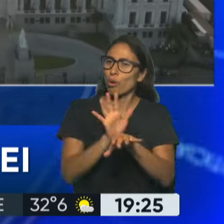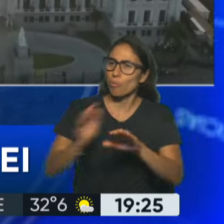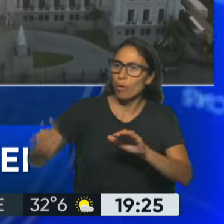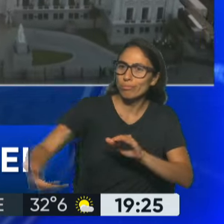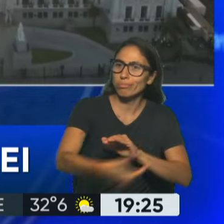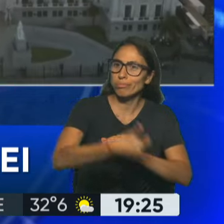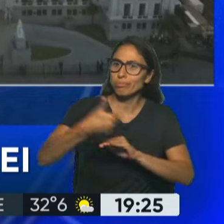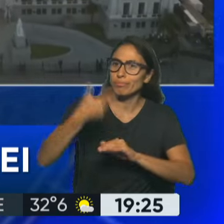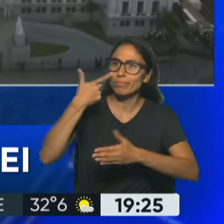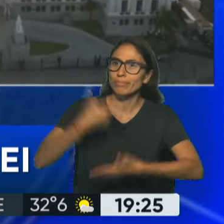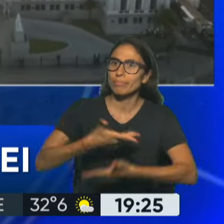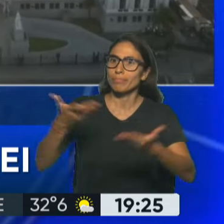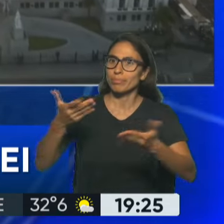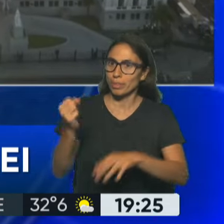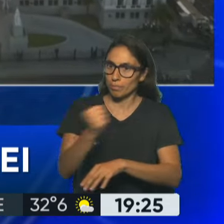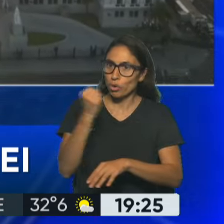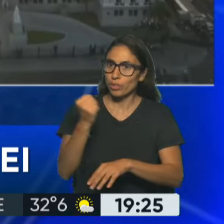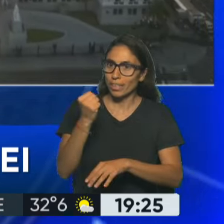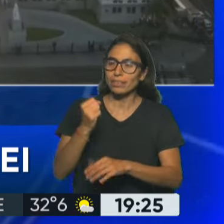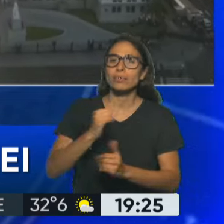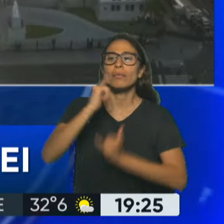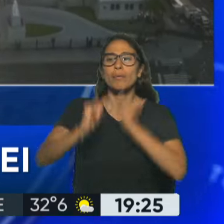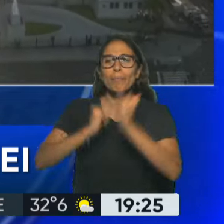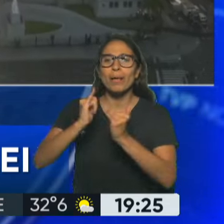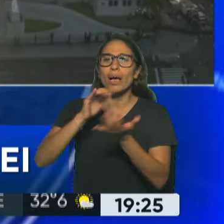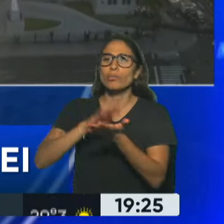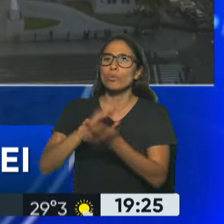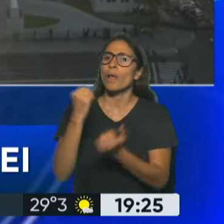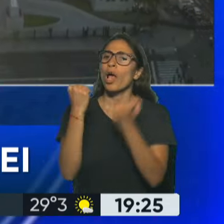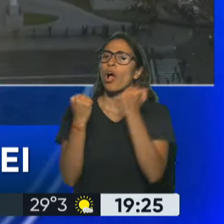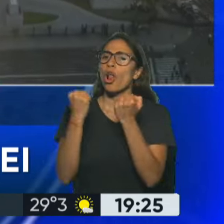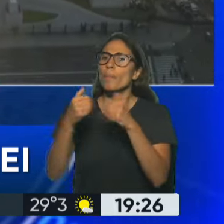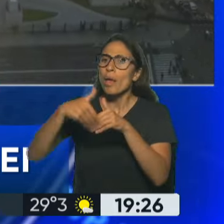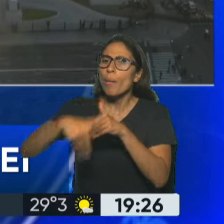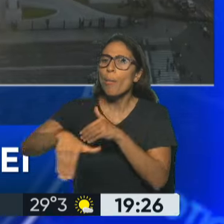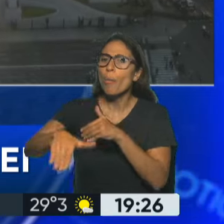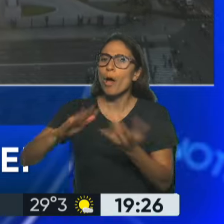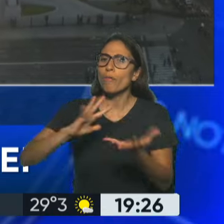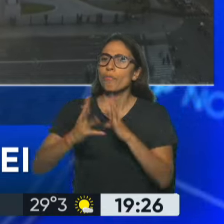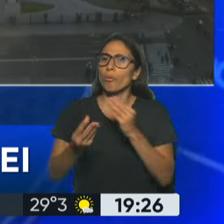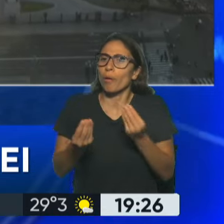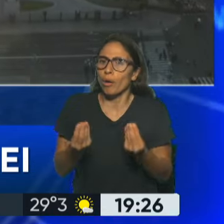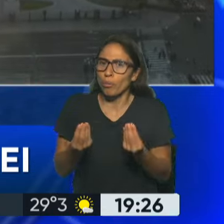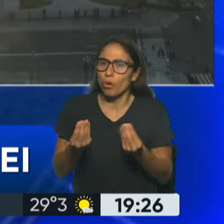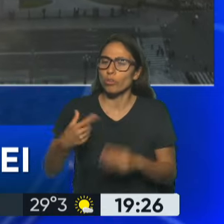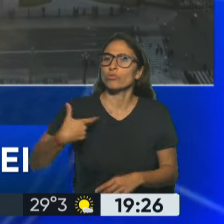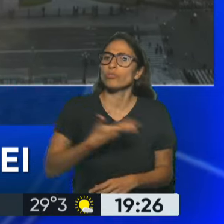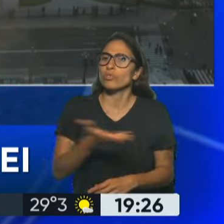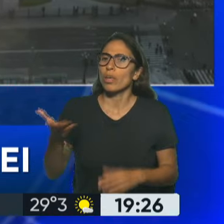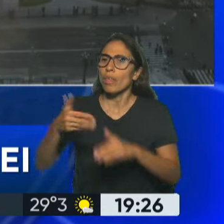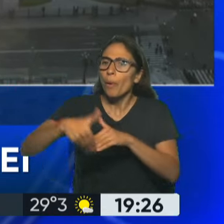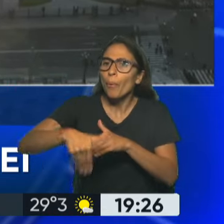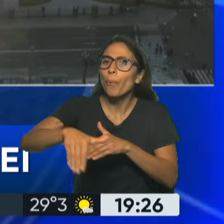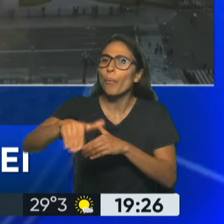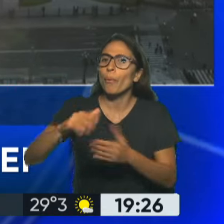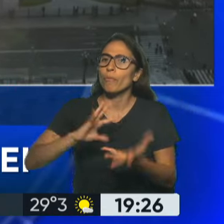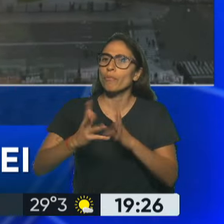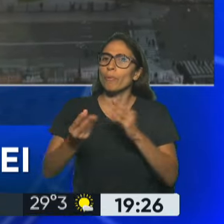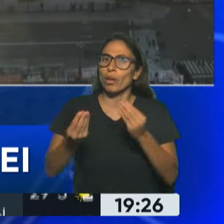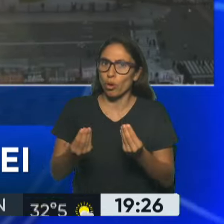precisiones sobre el futuro de la economía sobre el futuro de la situación social de la gestión en términos generales y por supuesto también de las reformas